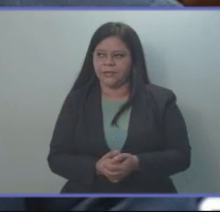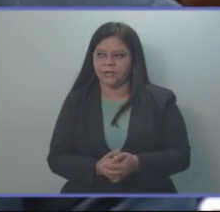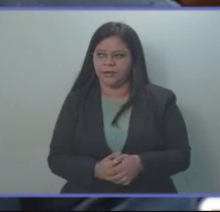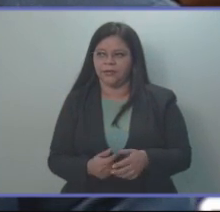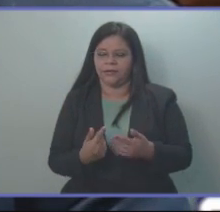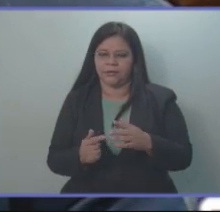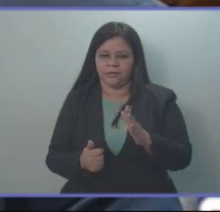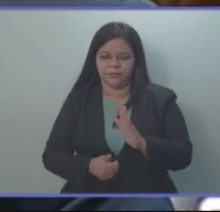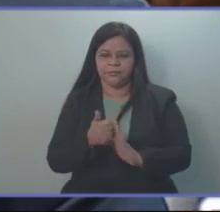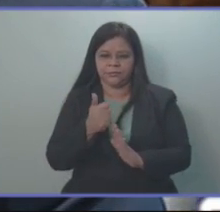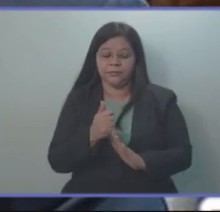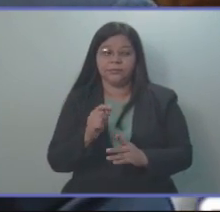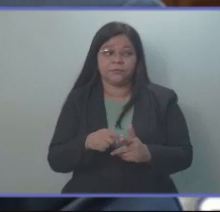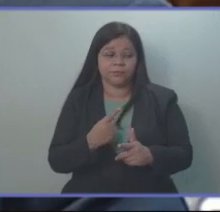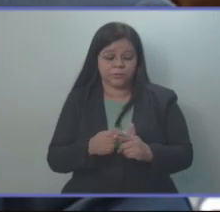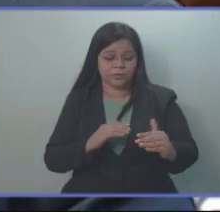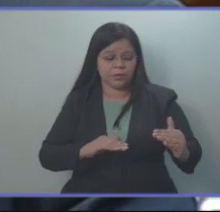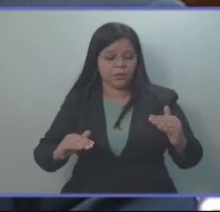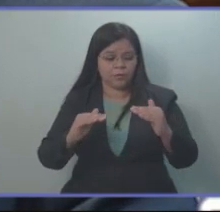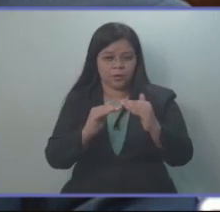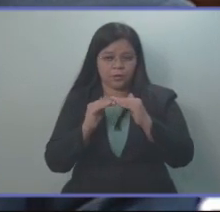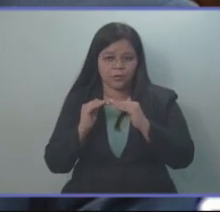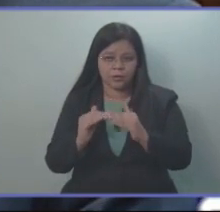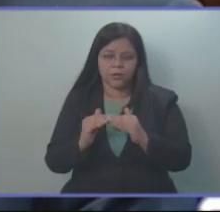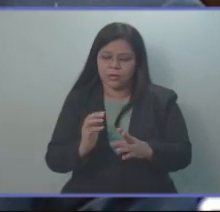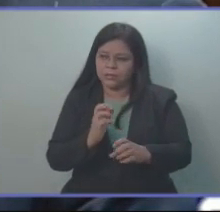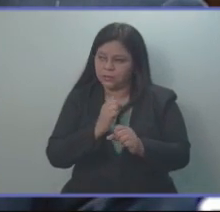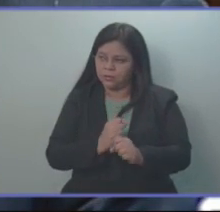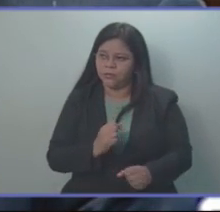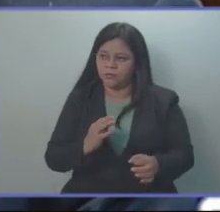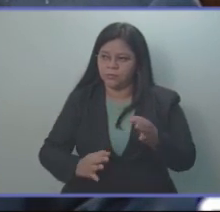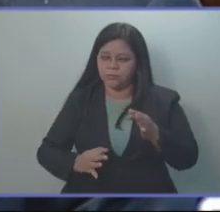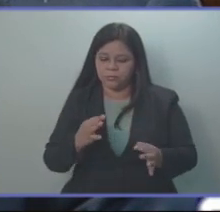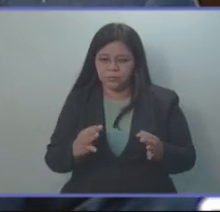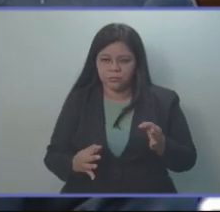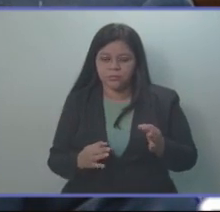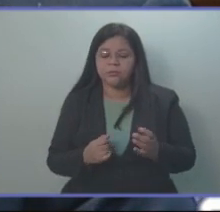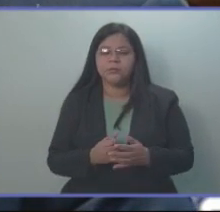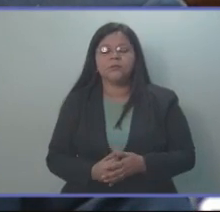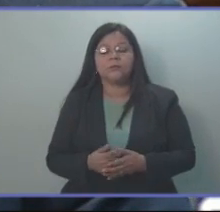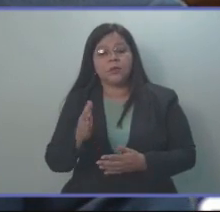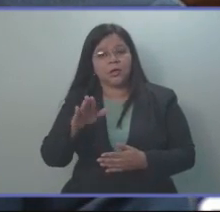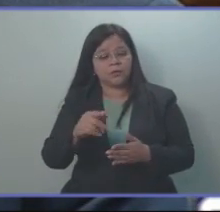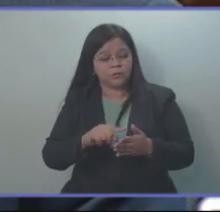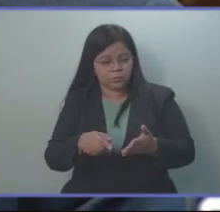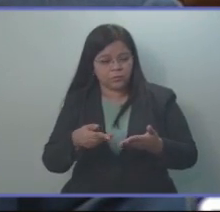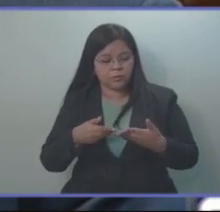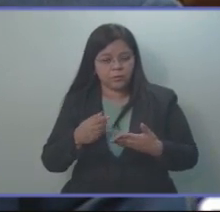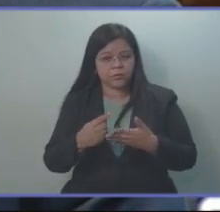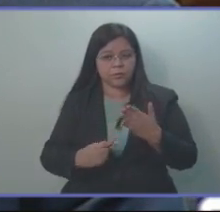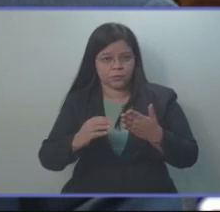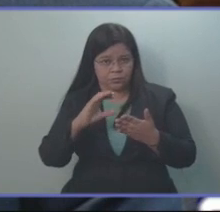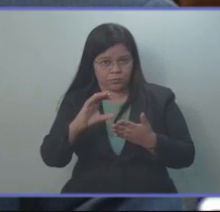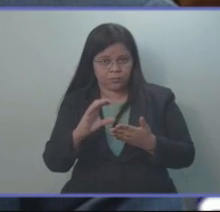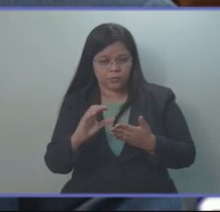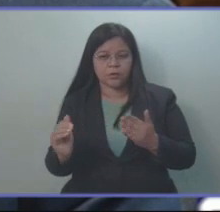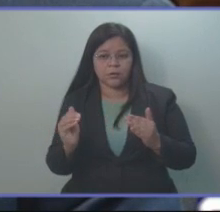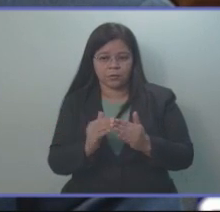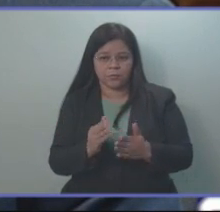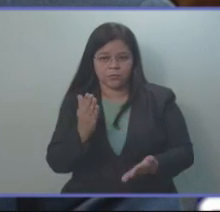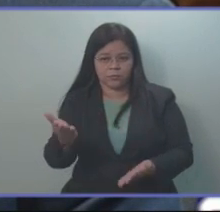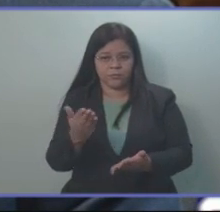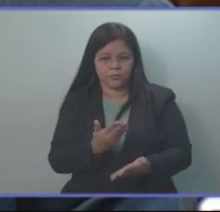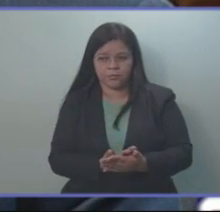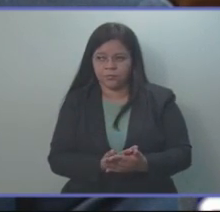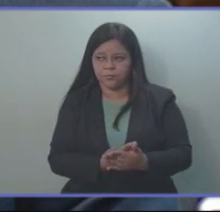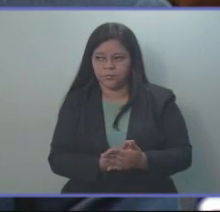a la libertad, igualdad y seguridad jurídica. Por tanto, en uso de sus facultades constitucionales y iniciativa